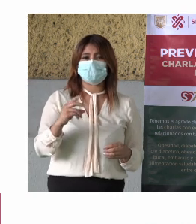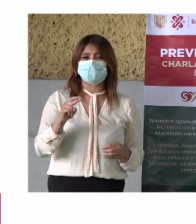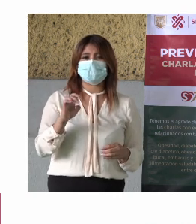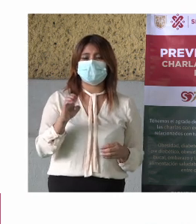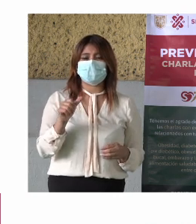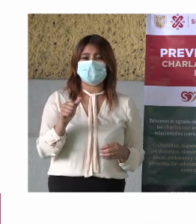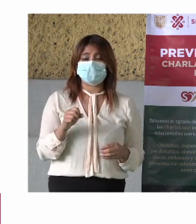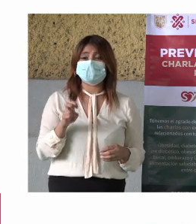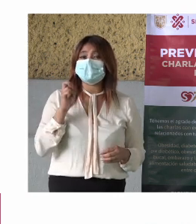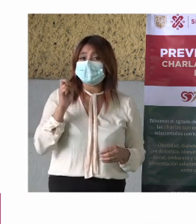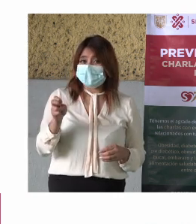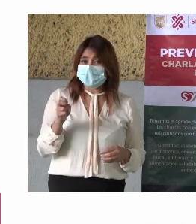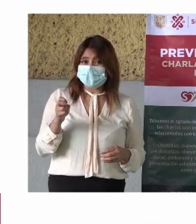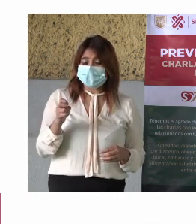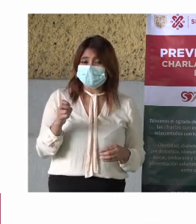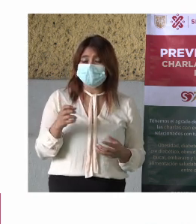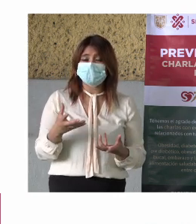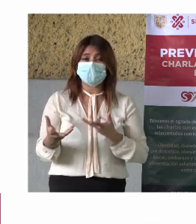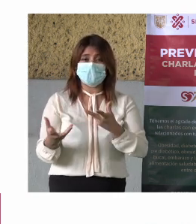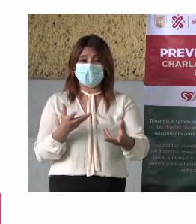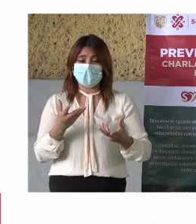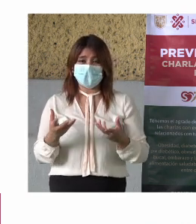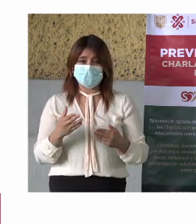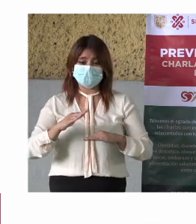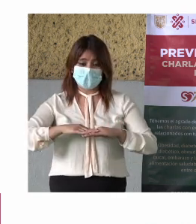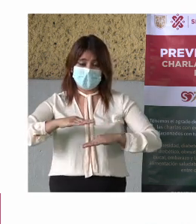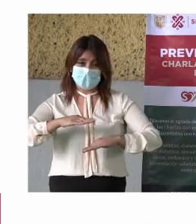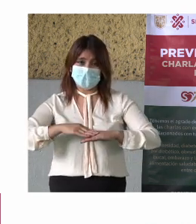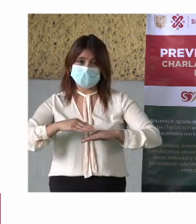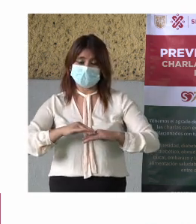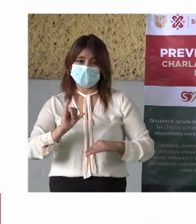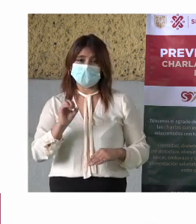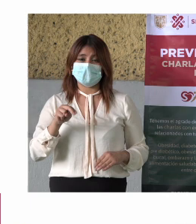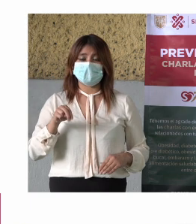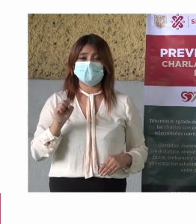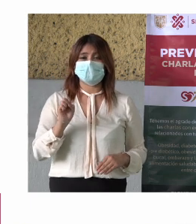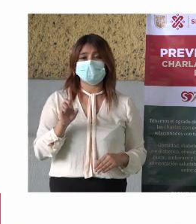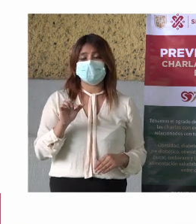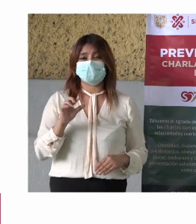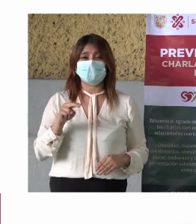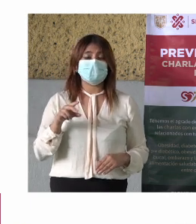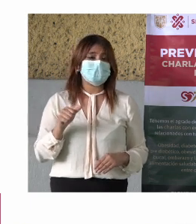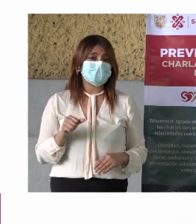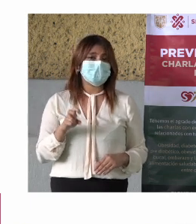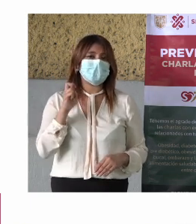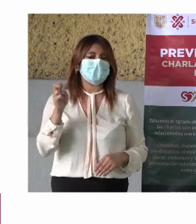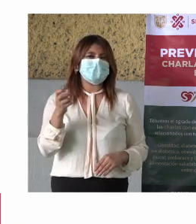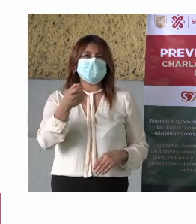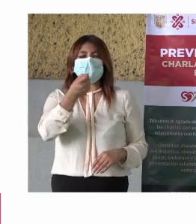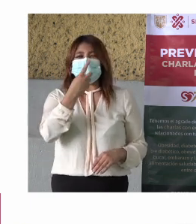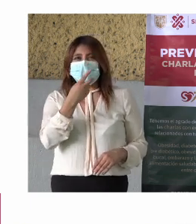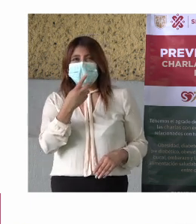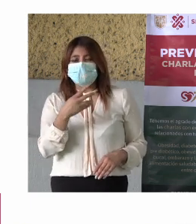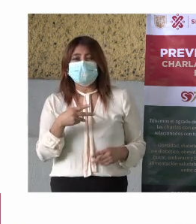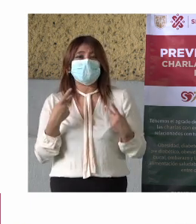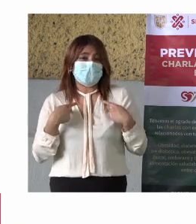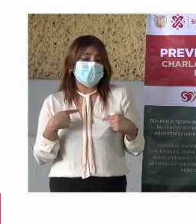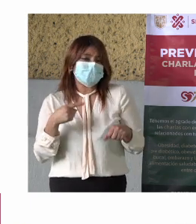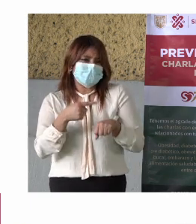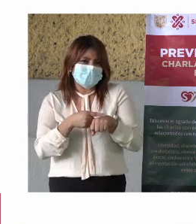secreta insulina. Entonces, cuando un paciente está en tratamiento con cualquiera de estos medicamentos del grupo de